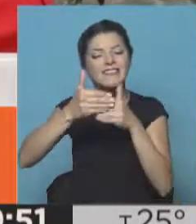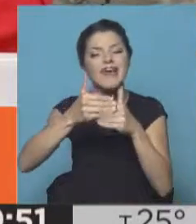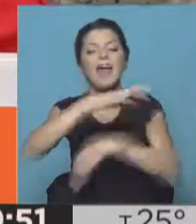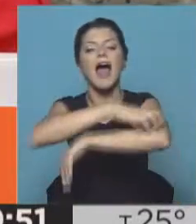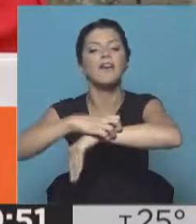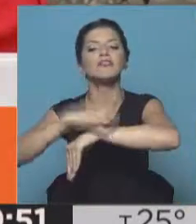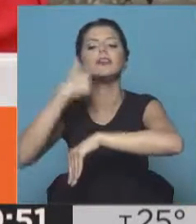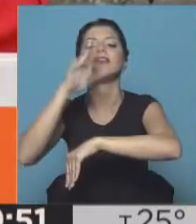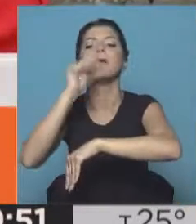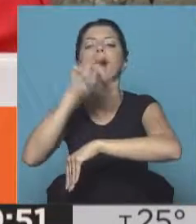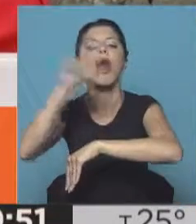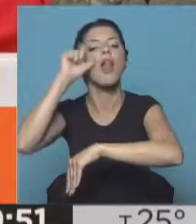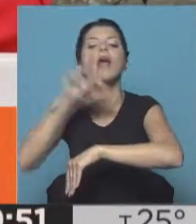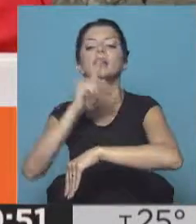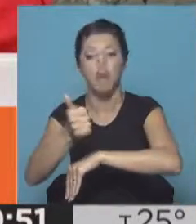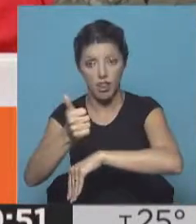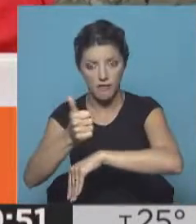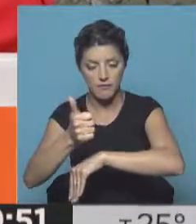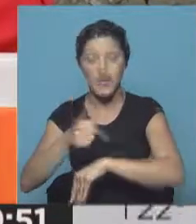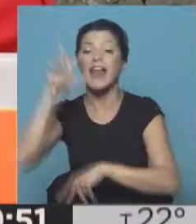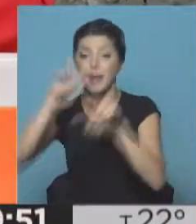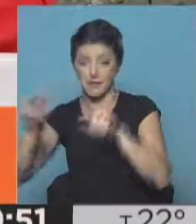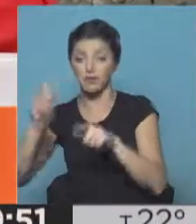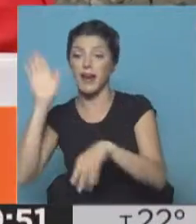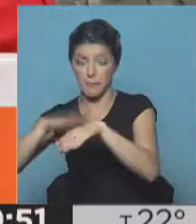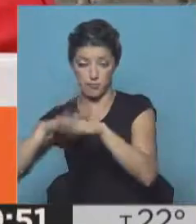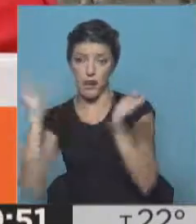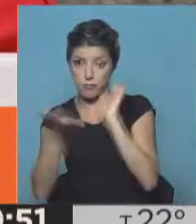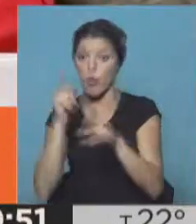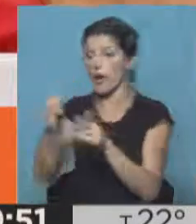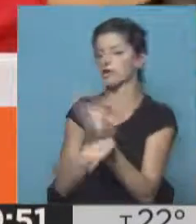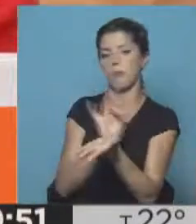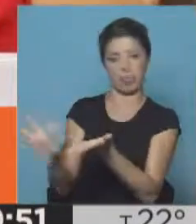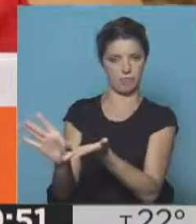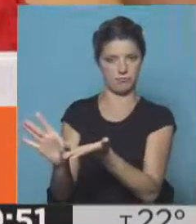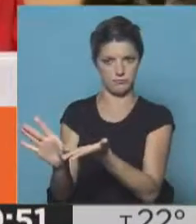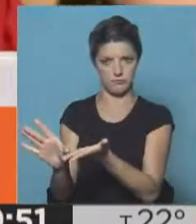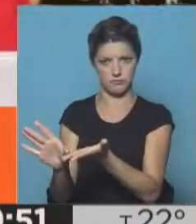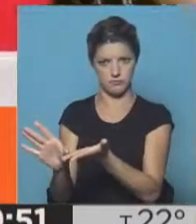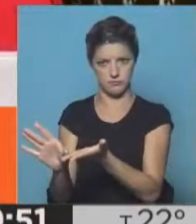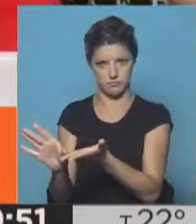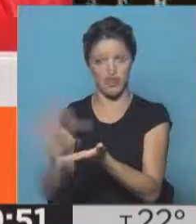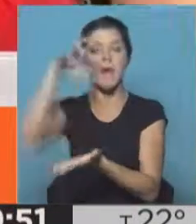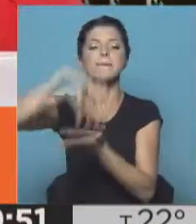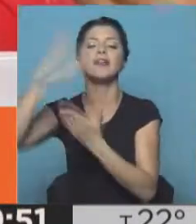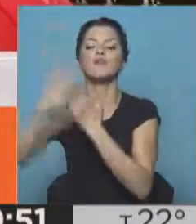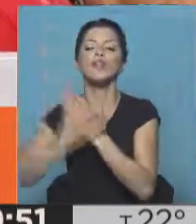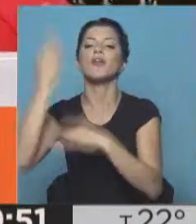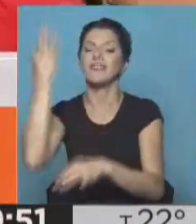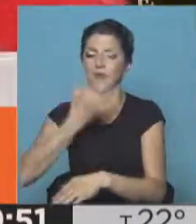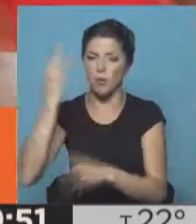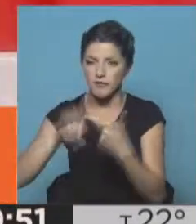Zabaleta, los efectivos involucrados han sido dados de baja de la institución, Ministerio de Seguridad, Dirección